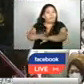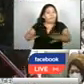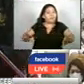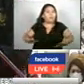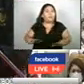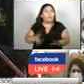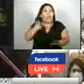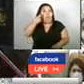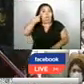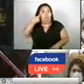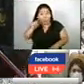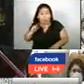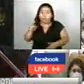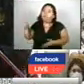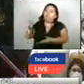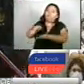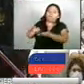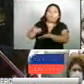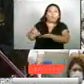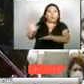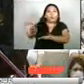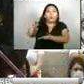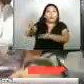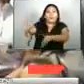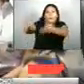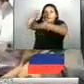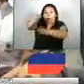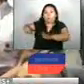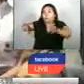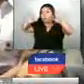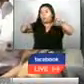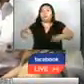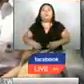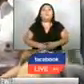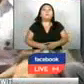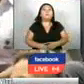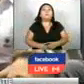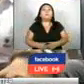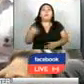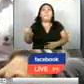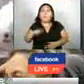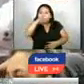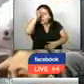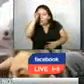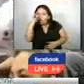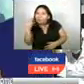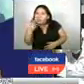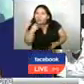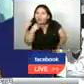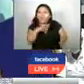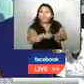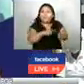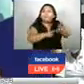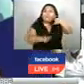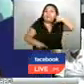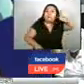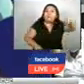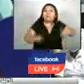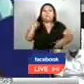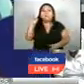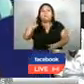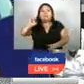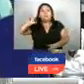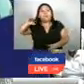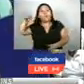tenga. O sea, no solamente nos quedamos con el tema de la multa. Los empleados también pueden hacer su denuncia a través del número 130